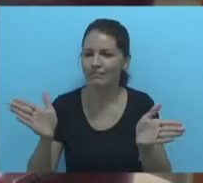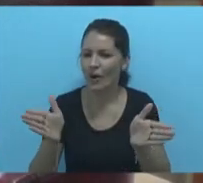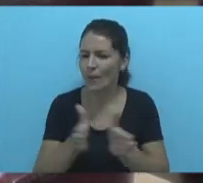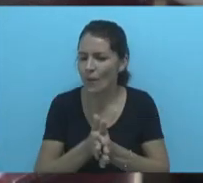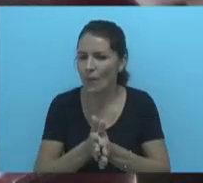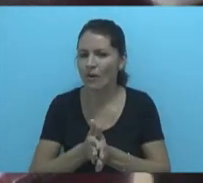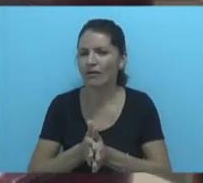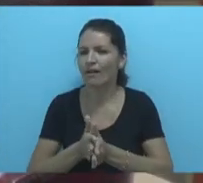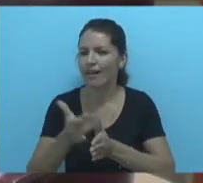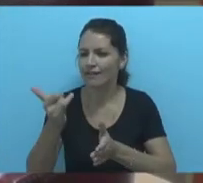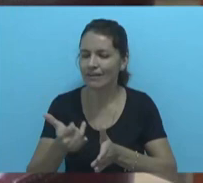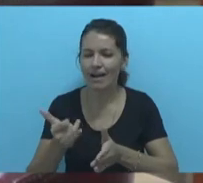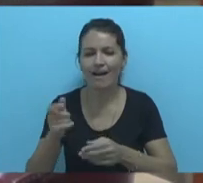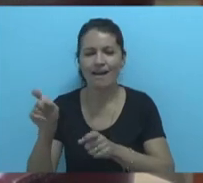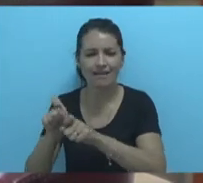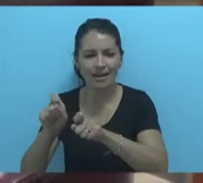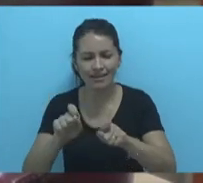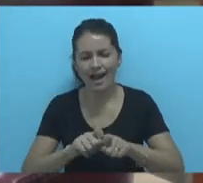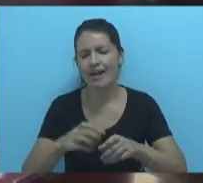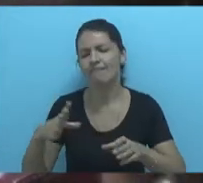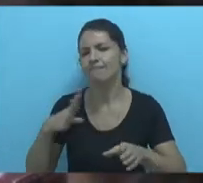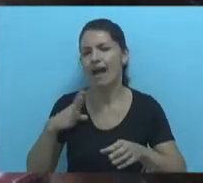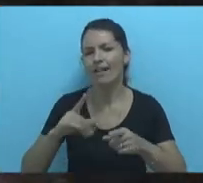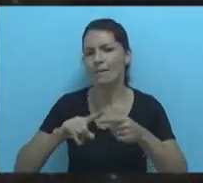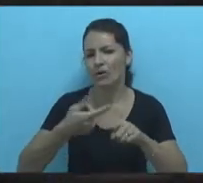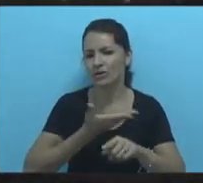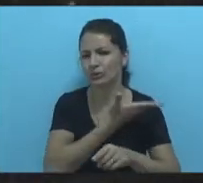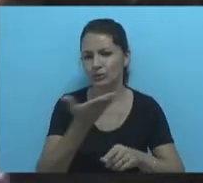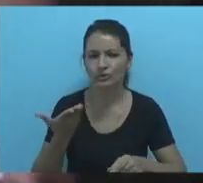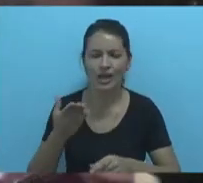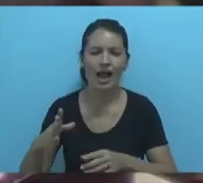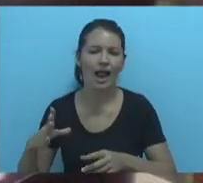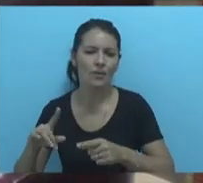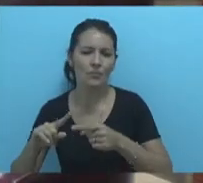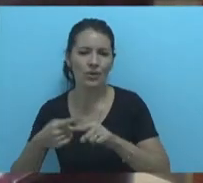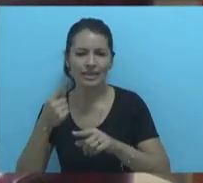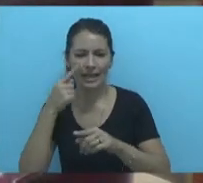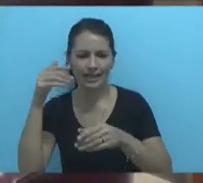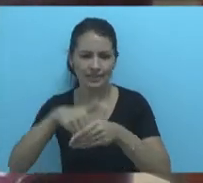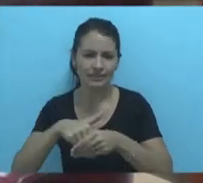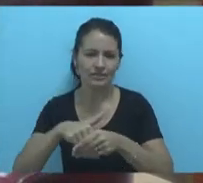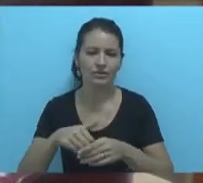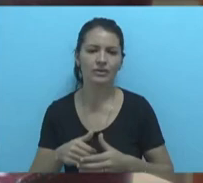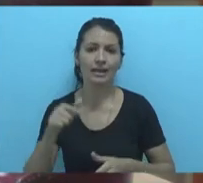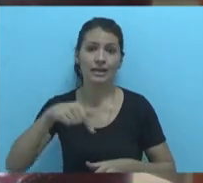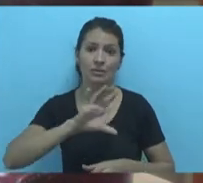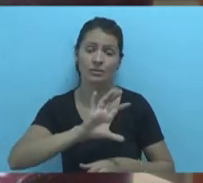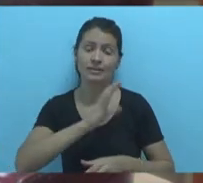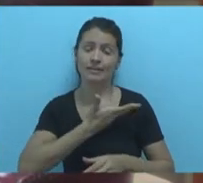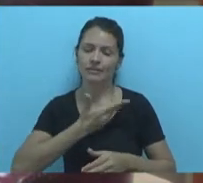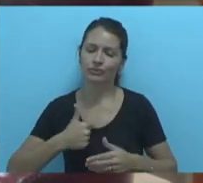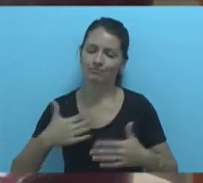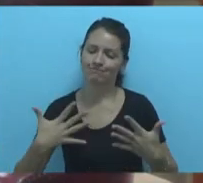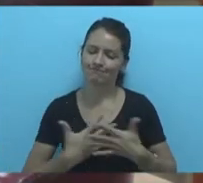la economía, pero también tiene que ver con las políticas sociales y la política de integración, que en este caso y en la provincia de Santa Fe, yo saludo porque